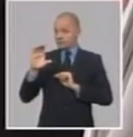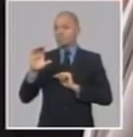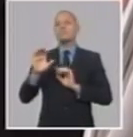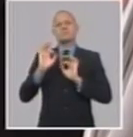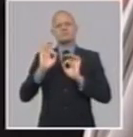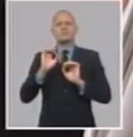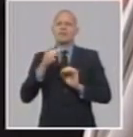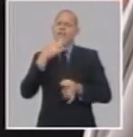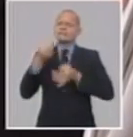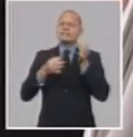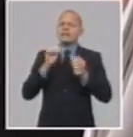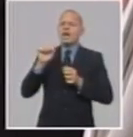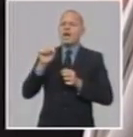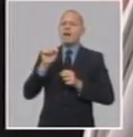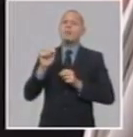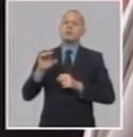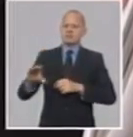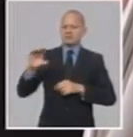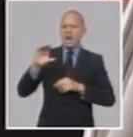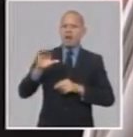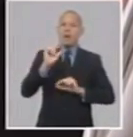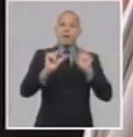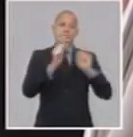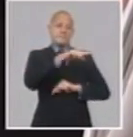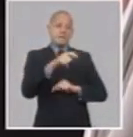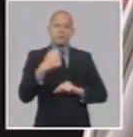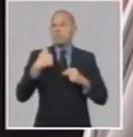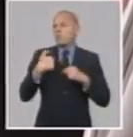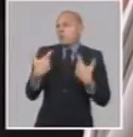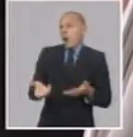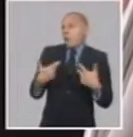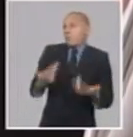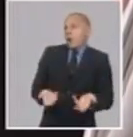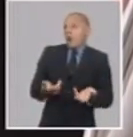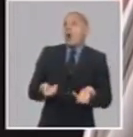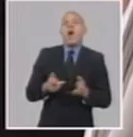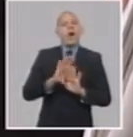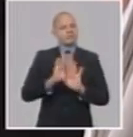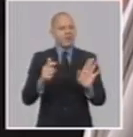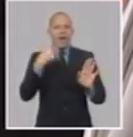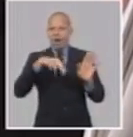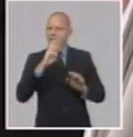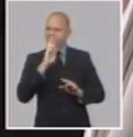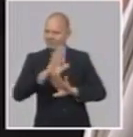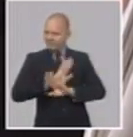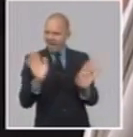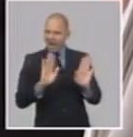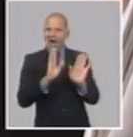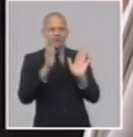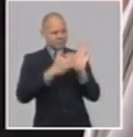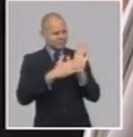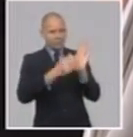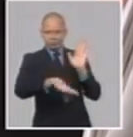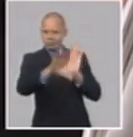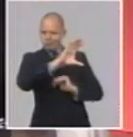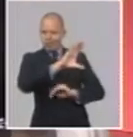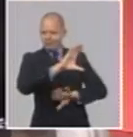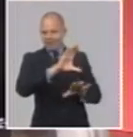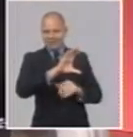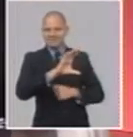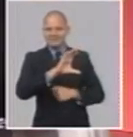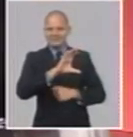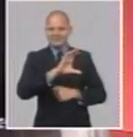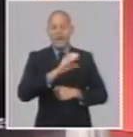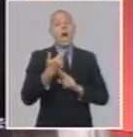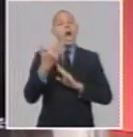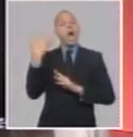el sector empresarial decía, bueno, ¿y nosotros cuándo? ¿Y nosotros cuándo? Bueno, creo que hay una respuesta concreta a esta inquietud, ¿no? Que en ese momento se explicó